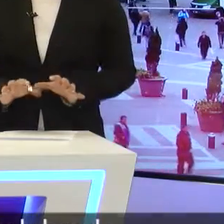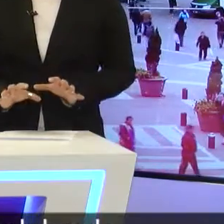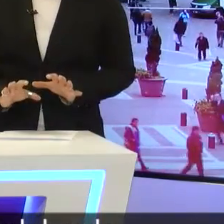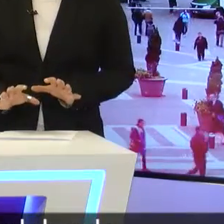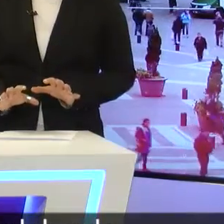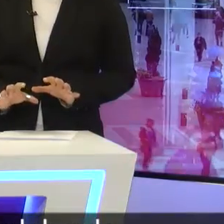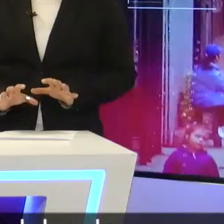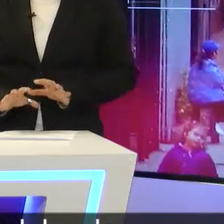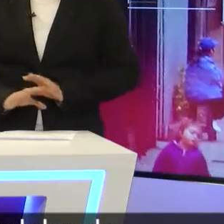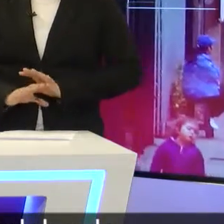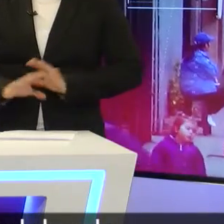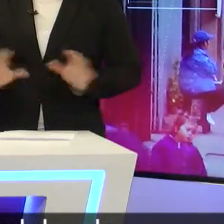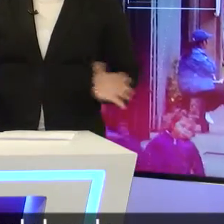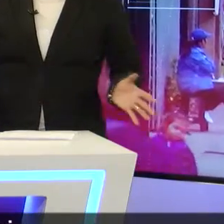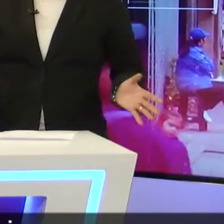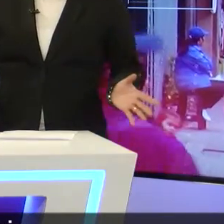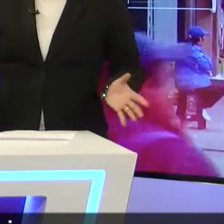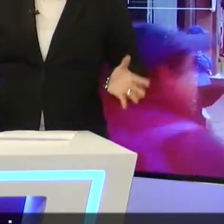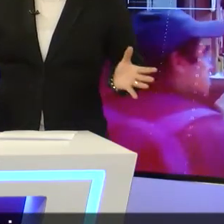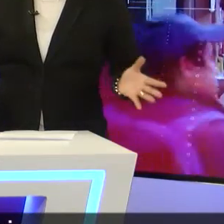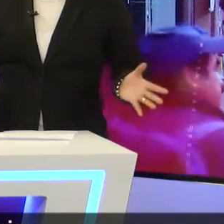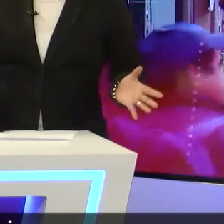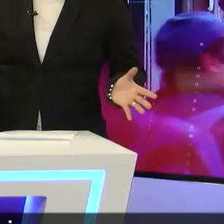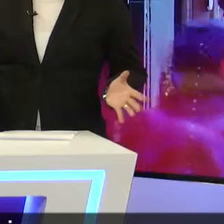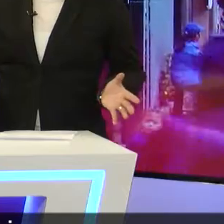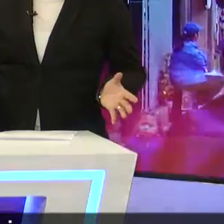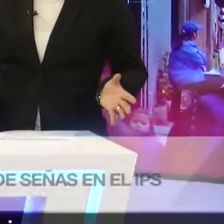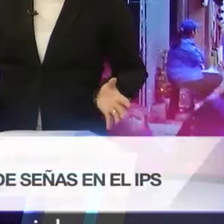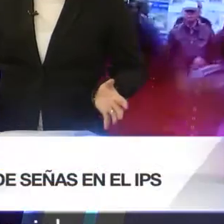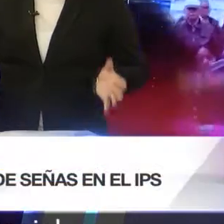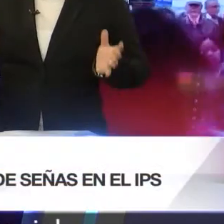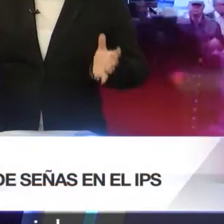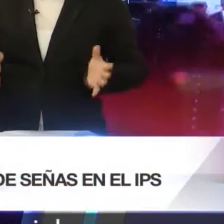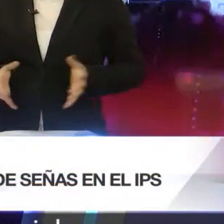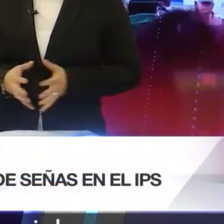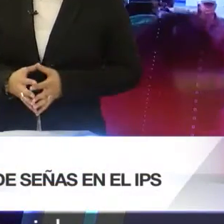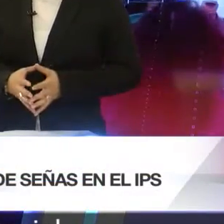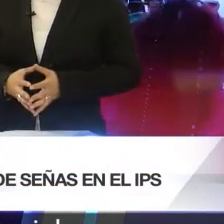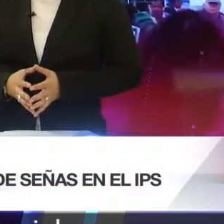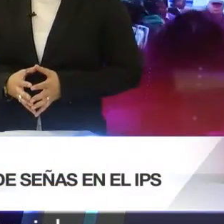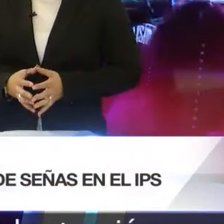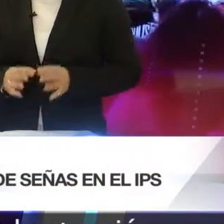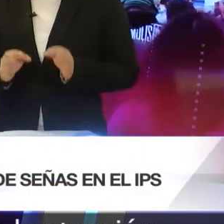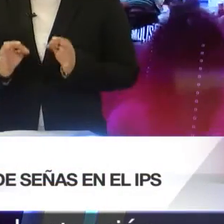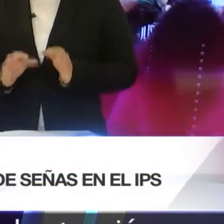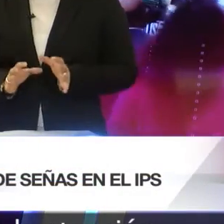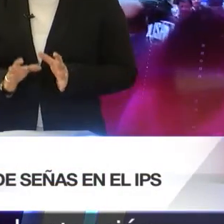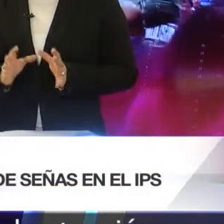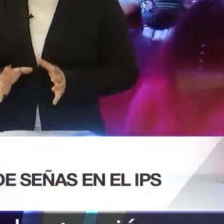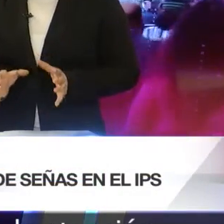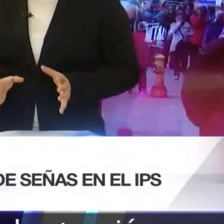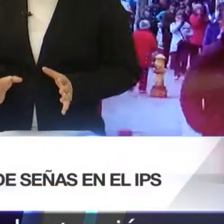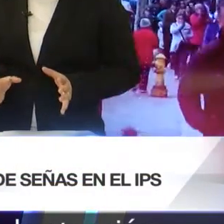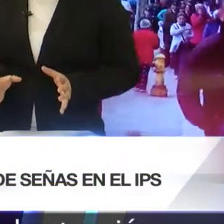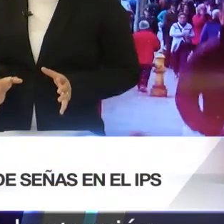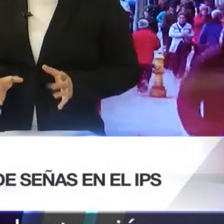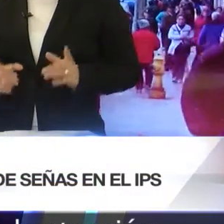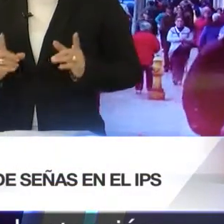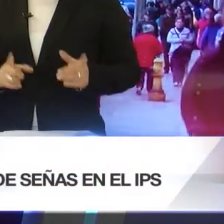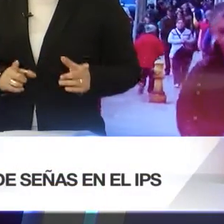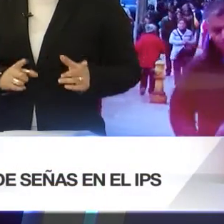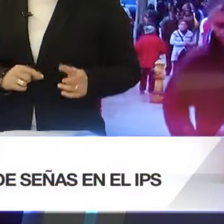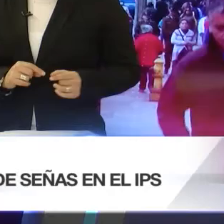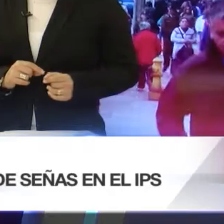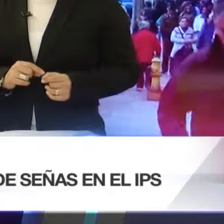Es una decisión que ha sido celebrada por todos en San Antonio. El Instituto de Previsión Social incorporó la lengua de señas en